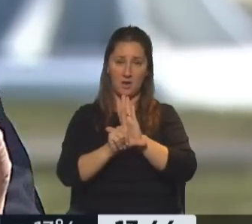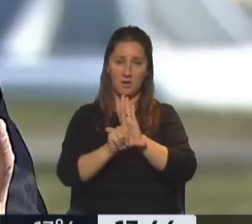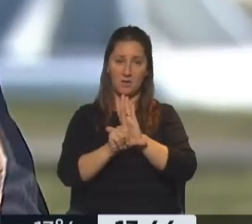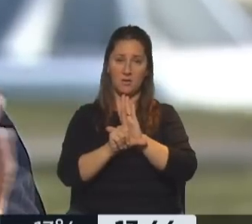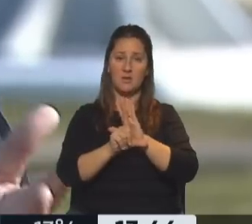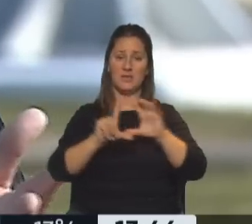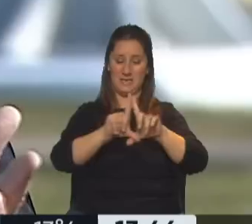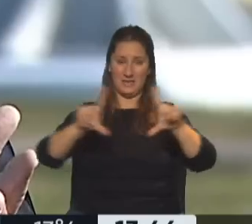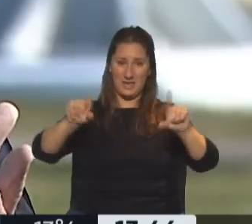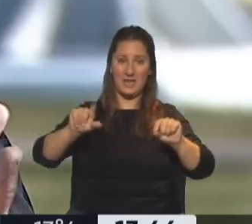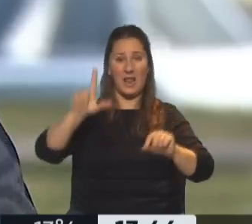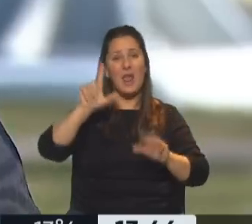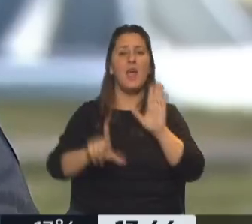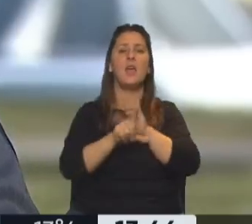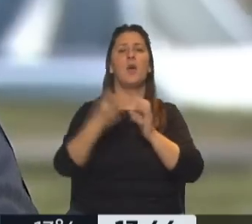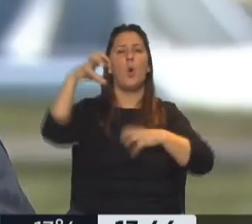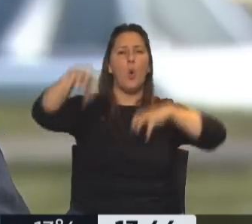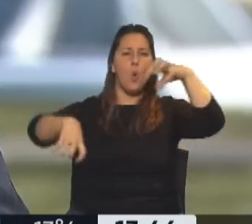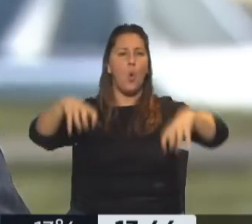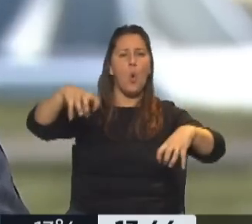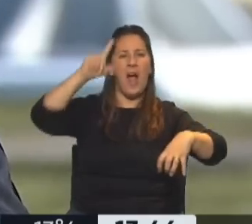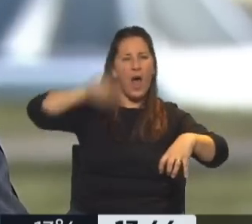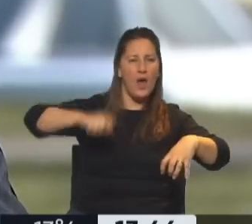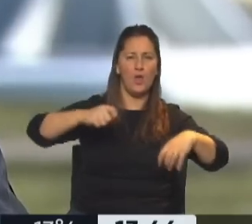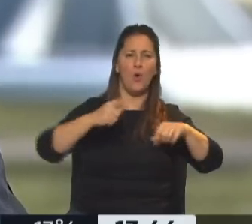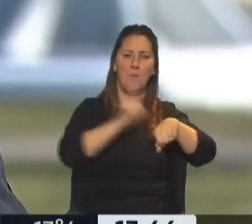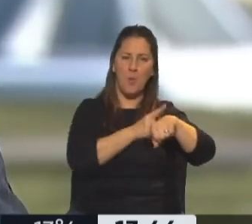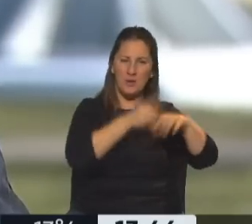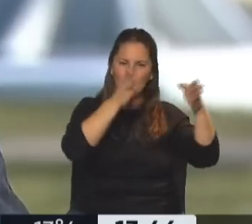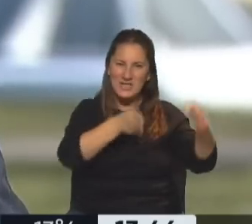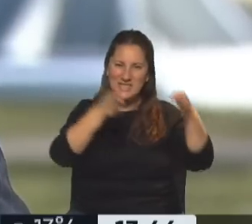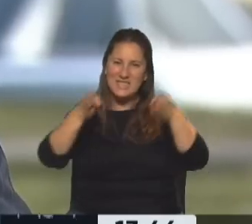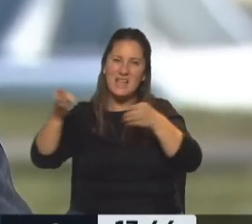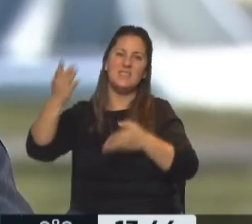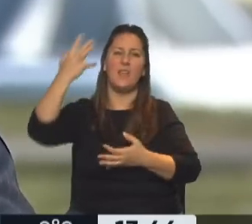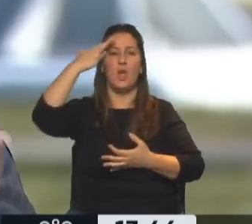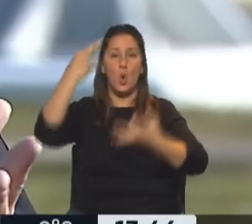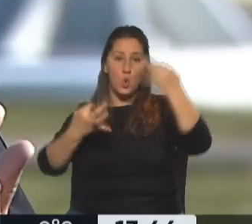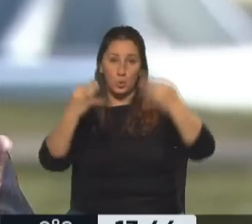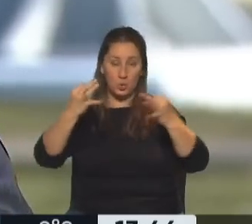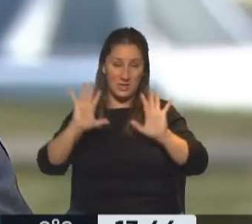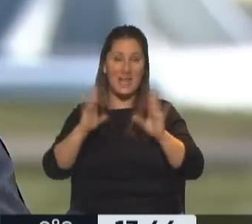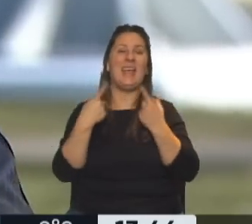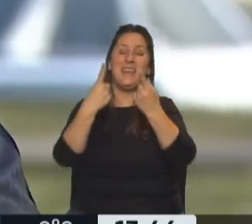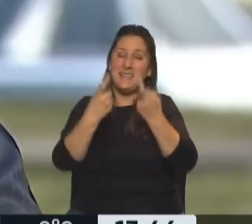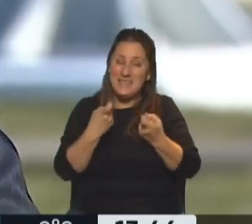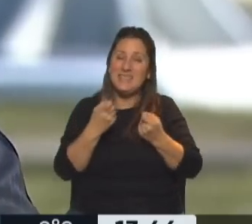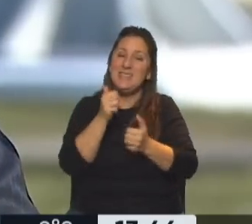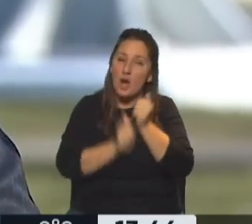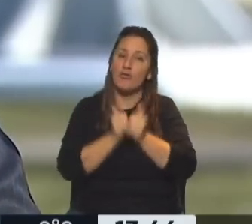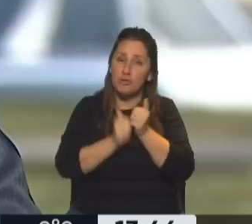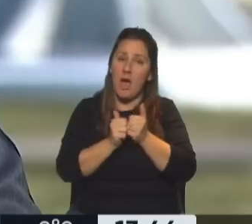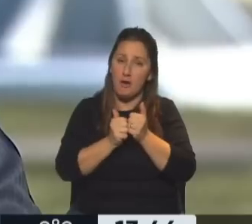esa parte de la ley? Crea los juzgados federales, las instancias de la justicia que necesita